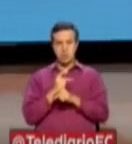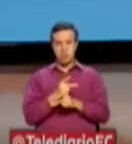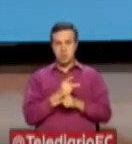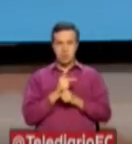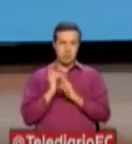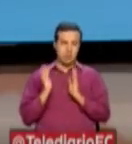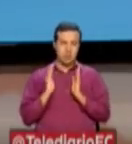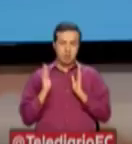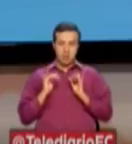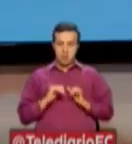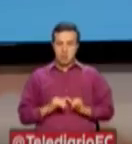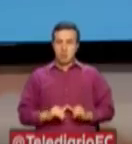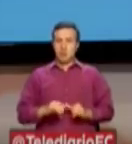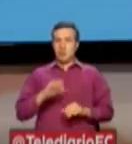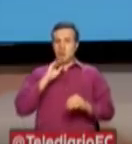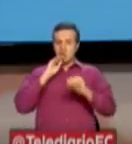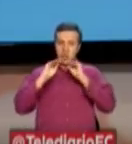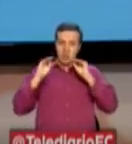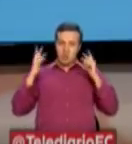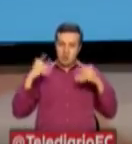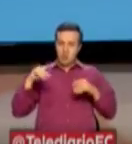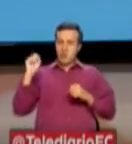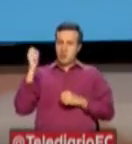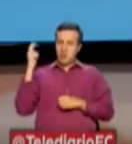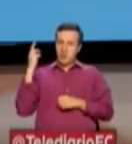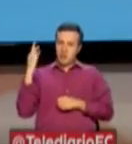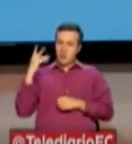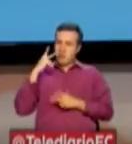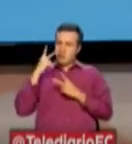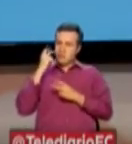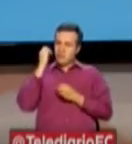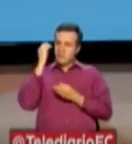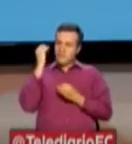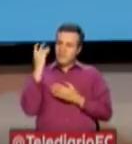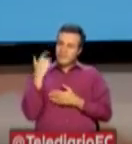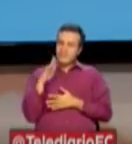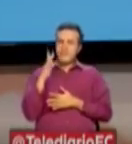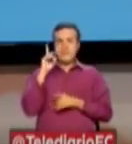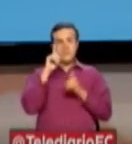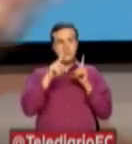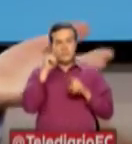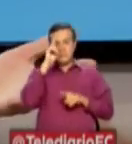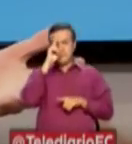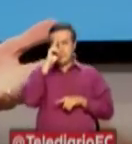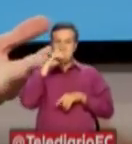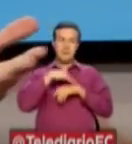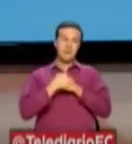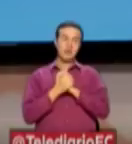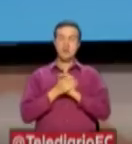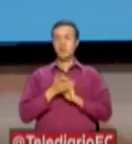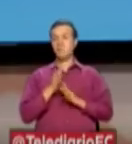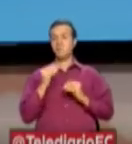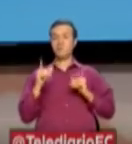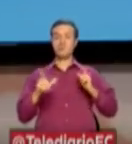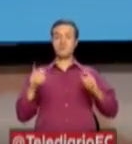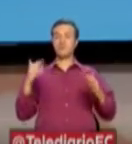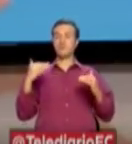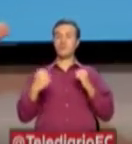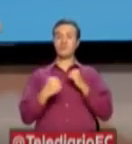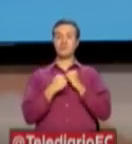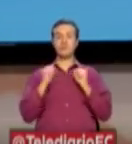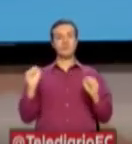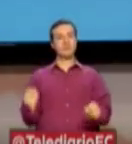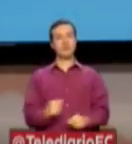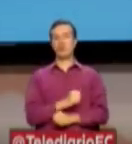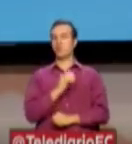a través y thor yo sí lo he dicho muchas veces pero evidentemente so pretexto de que ellos gocen de simpatía ciudadana jamás